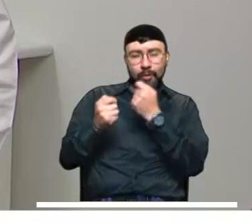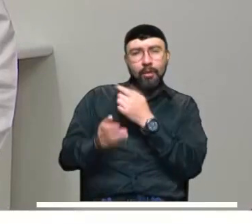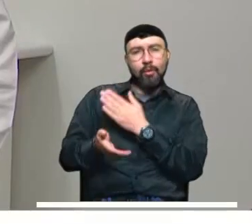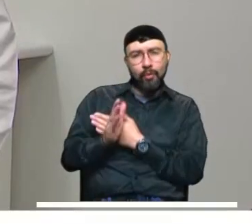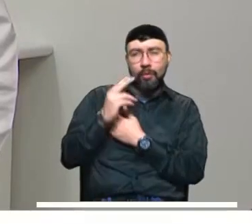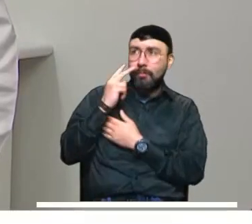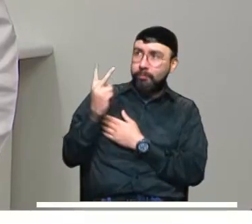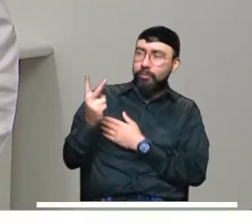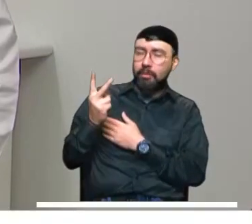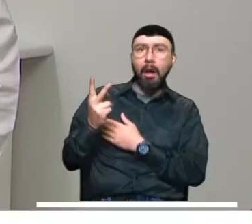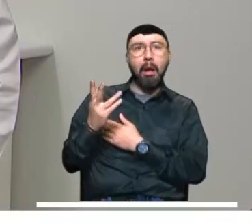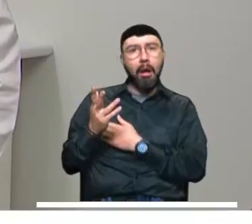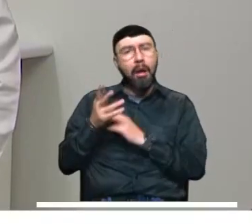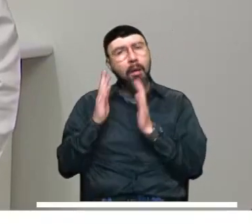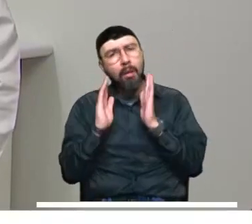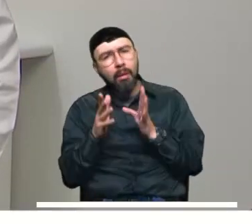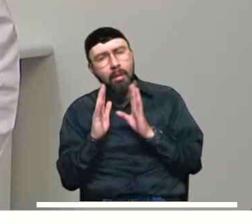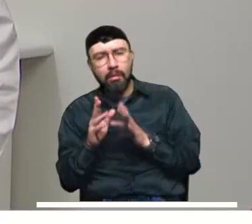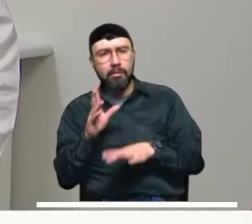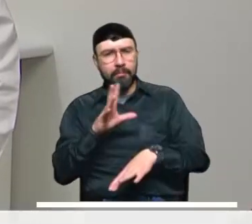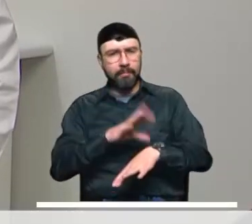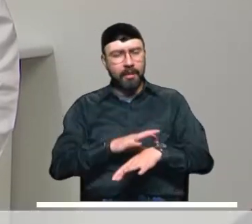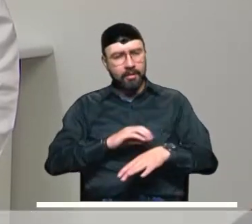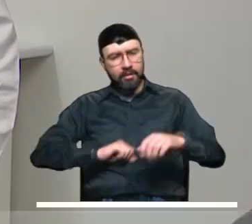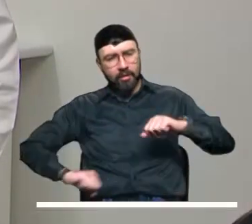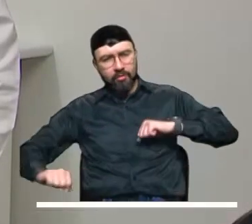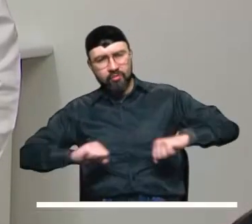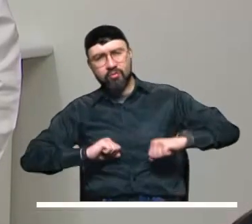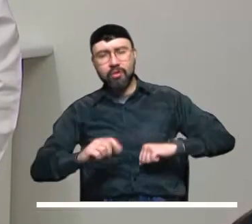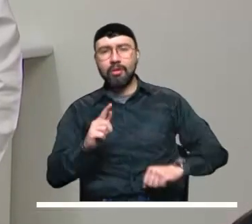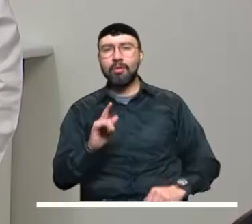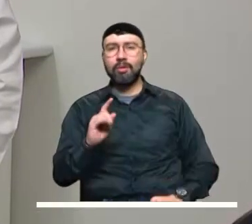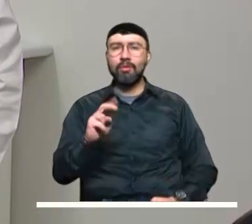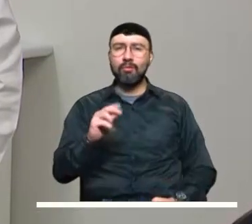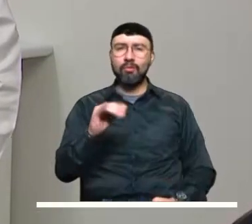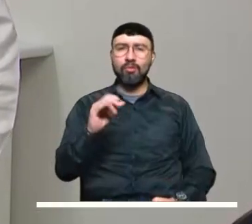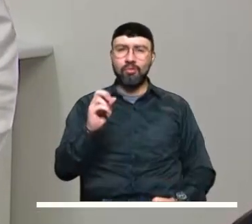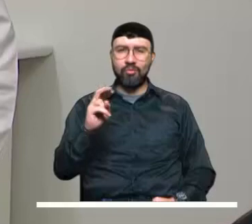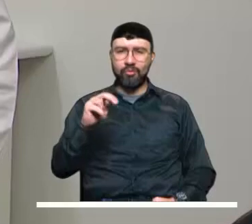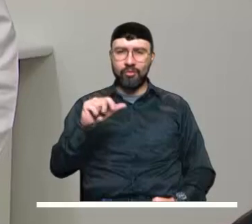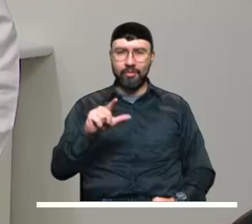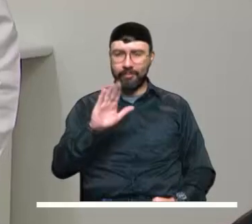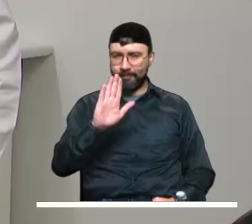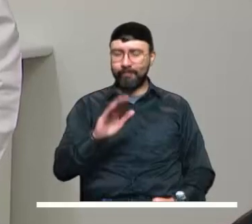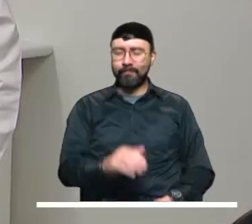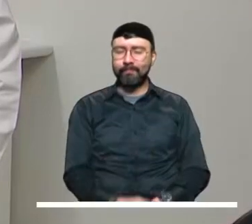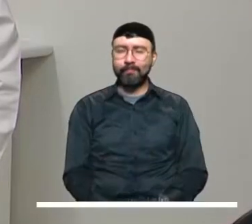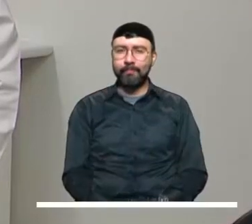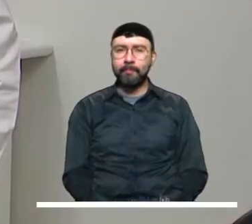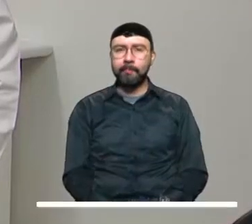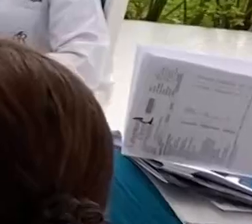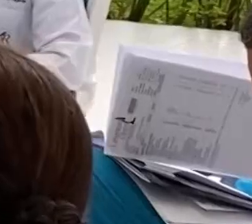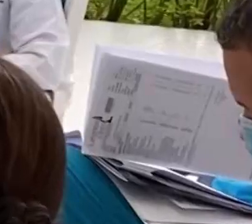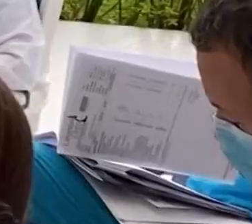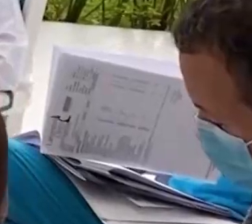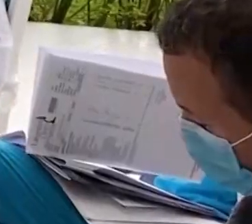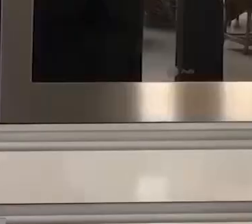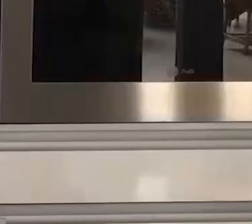que escuchen y hablemos un poquitico de medicina funcional, otra de las herramientas maravillosas de nuestro Parque de la Salud. Ya nos